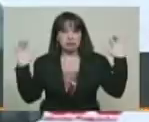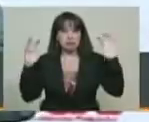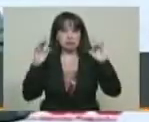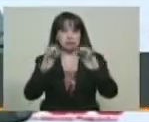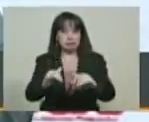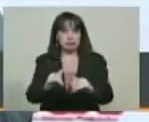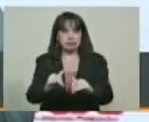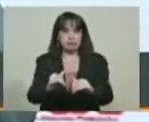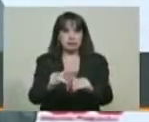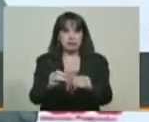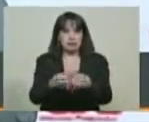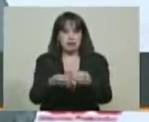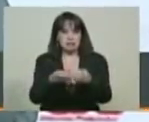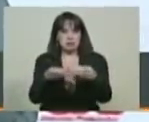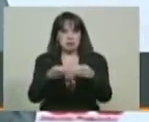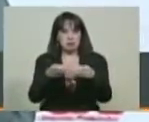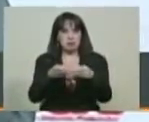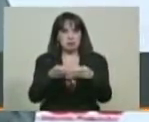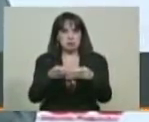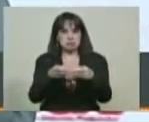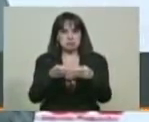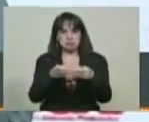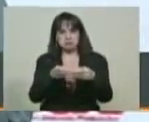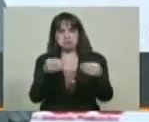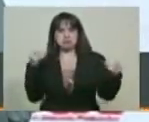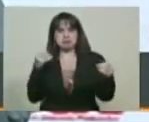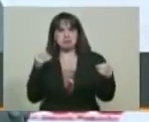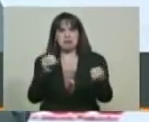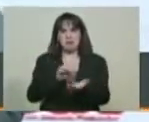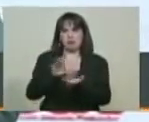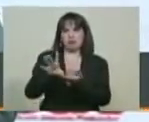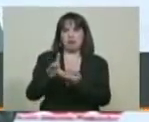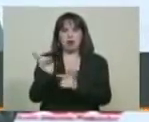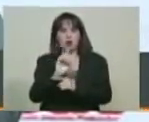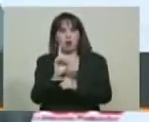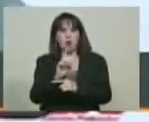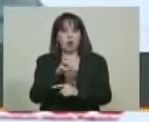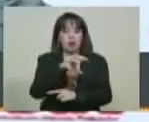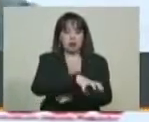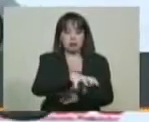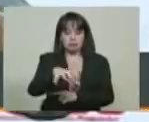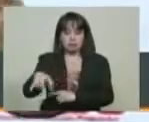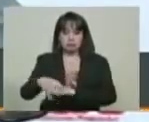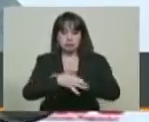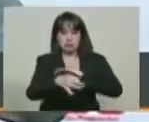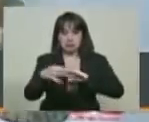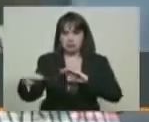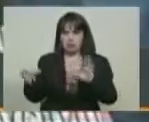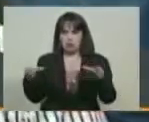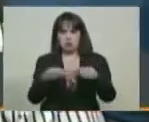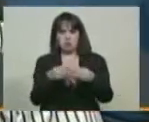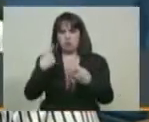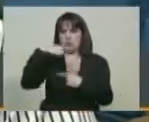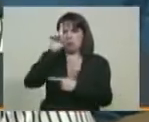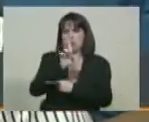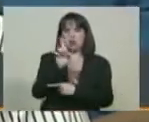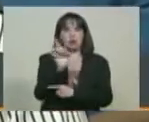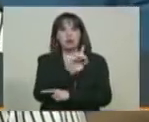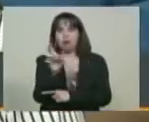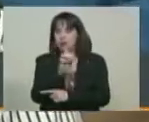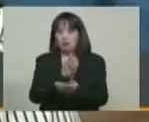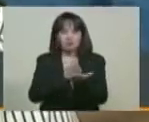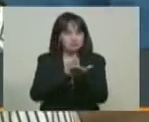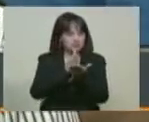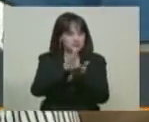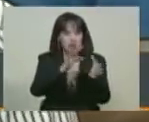de ningún tipo, que en la VC, que en el estado tal, que en la parroquia tal, se impuso el grupo tal, no, eso no es el camino